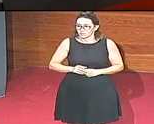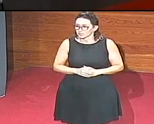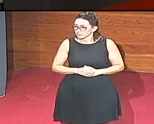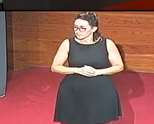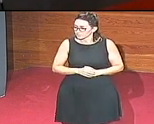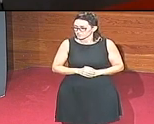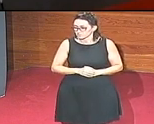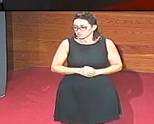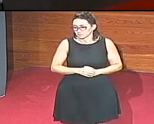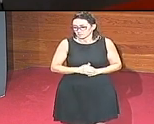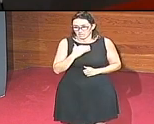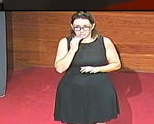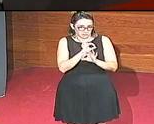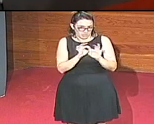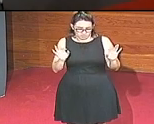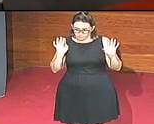o casi nadie